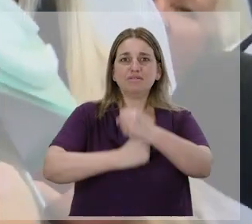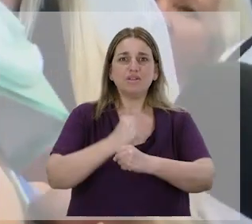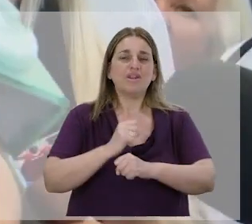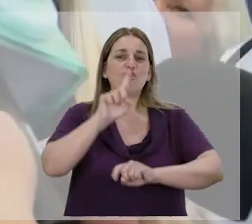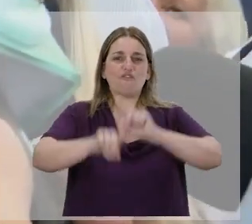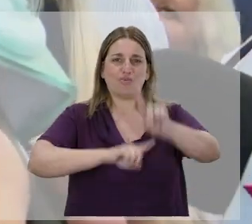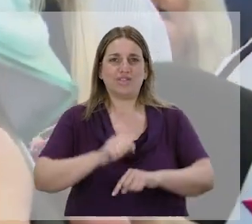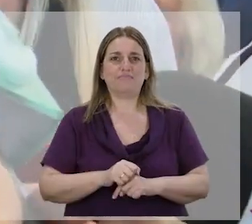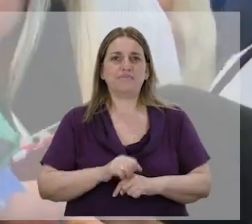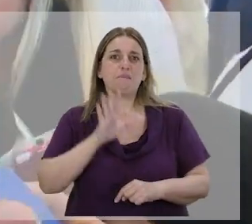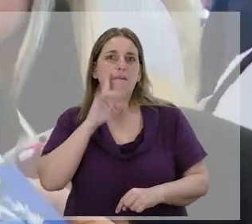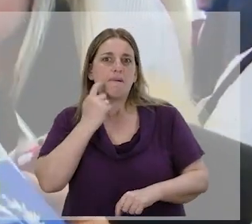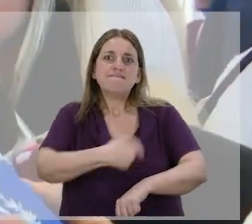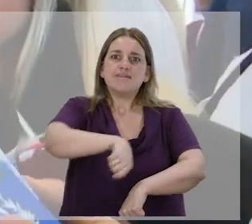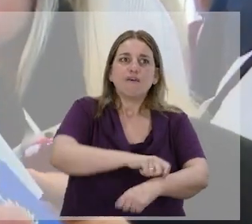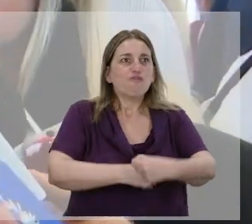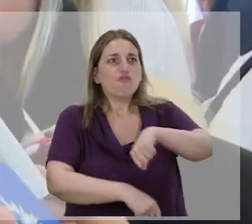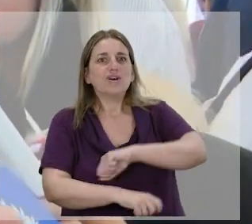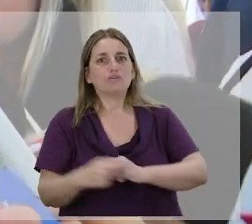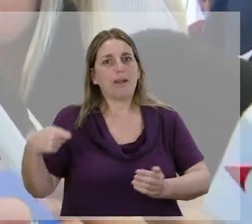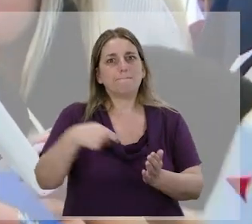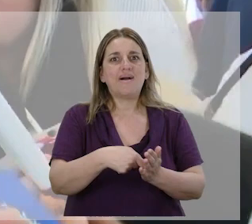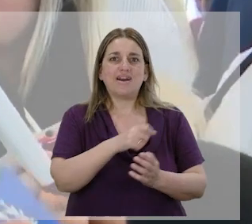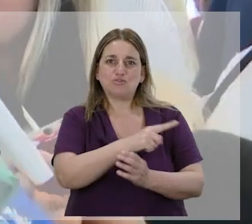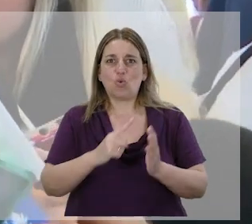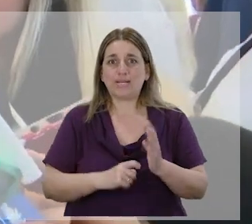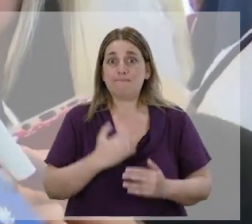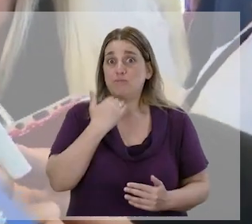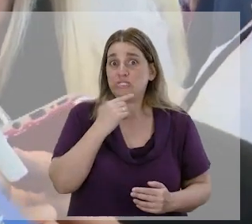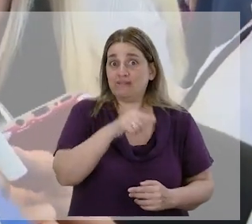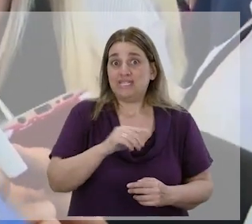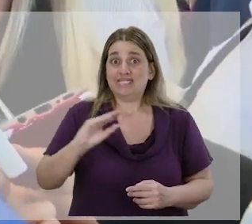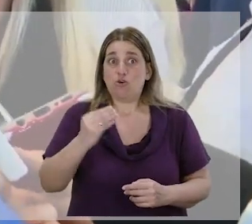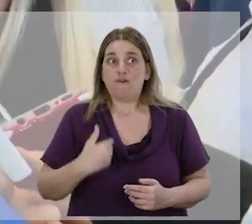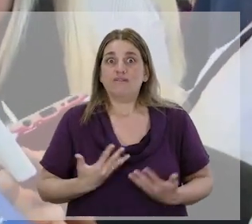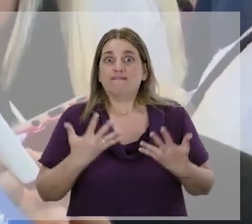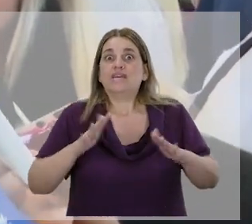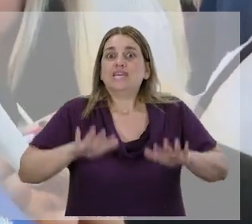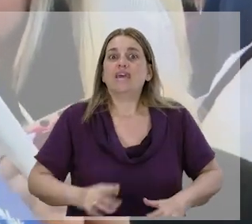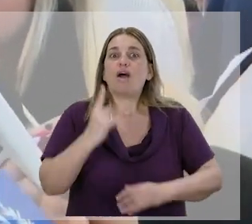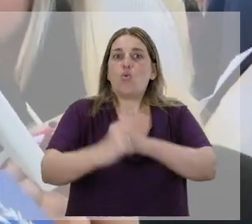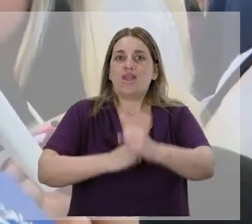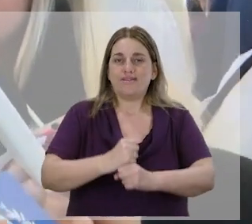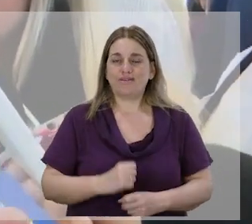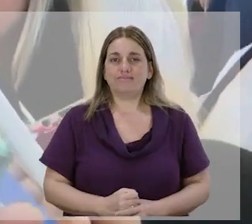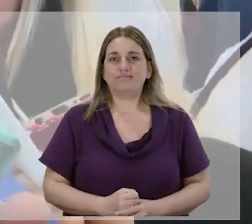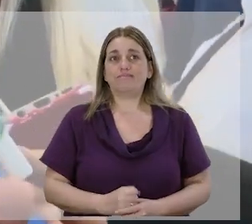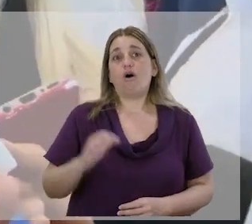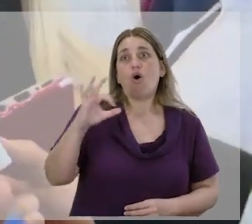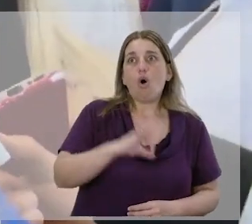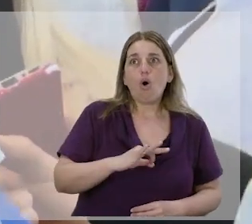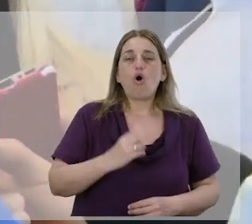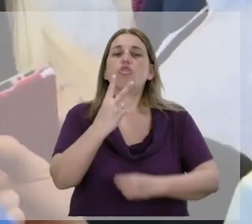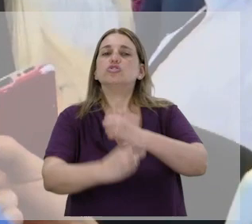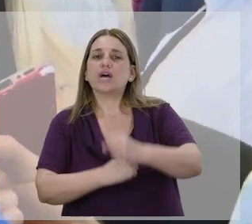Montevideo a estudiar. Primer año de carrera. Los padres hacían un esfuerzo y le bancaban un alquiler. Pero no sabían si el chiquilín iba a